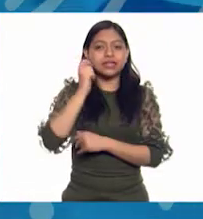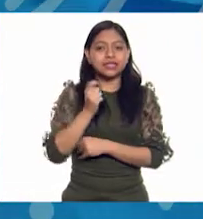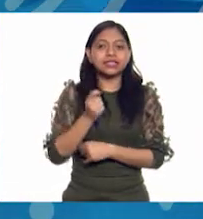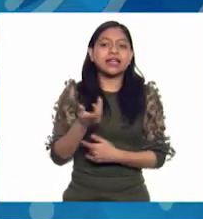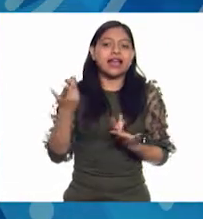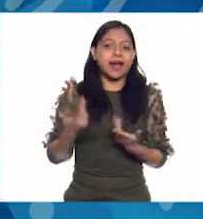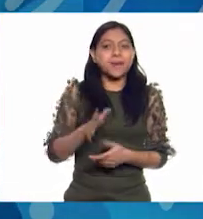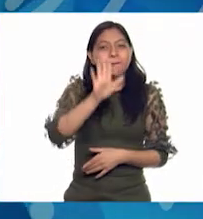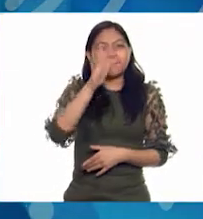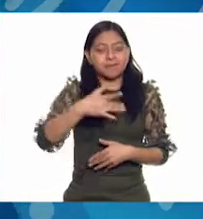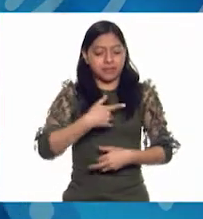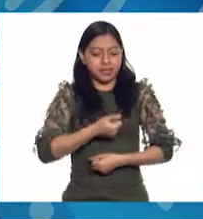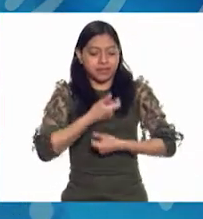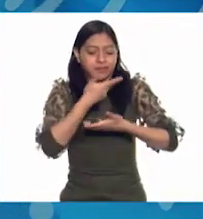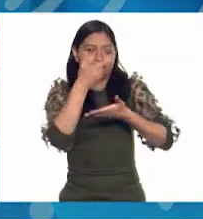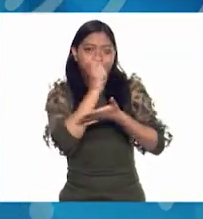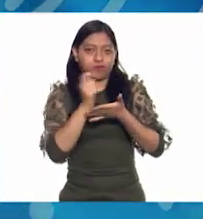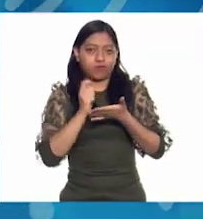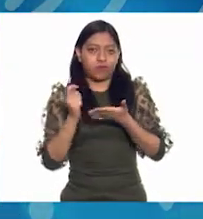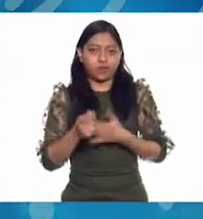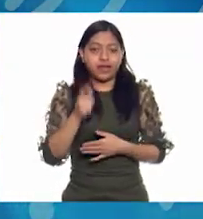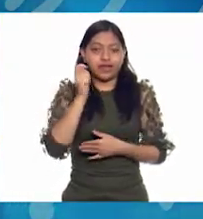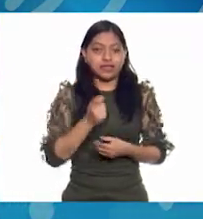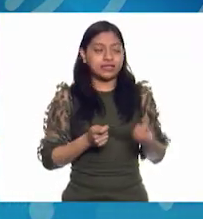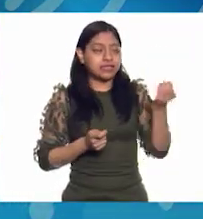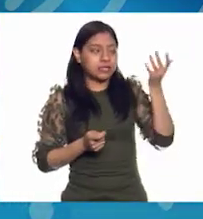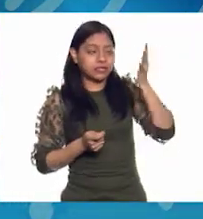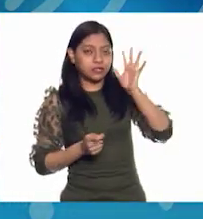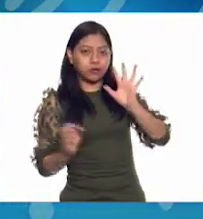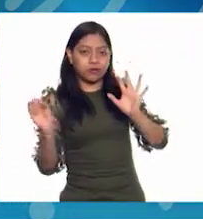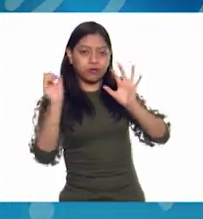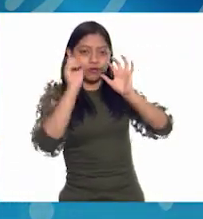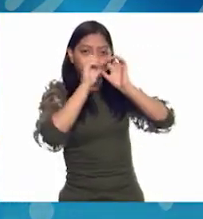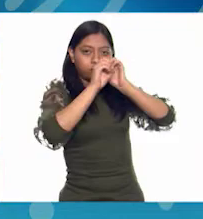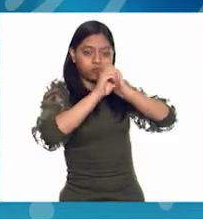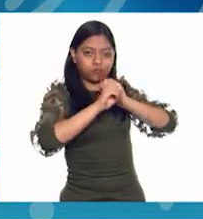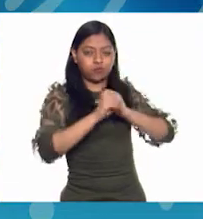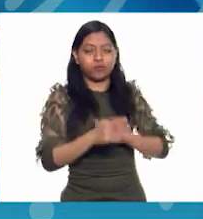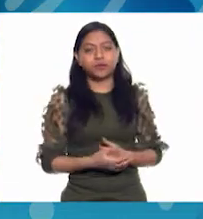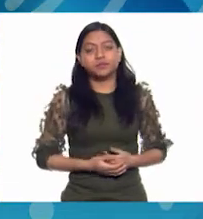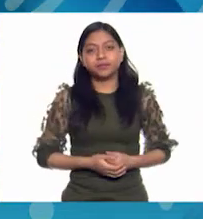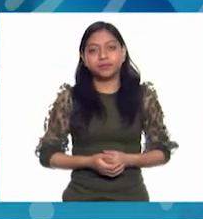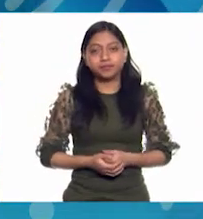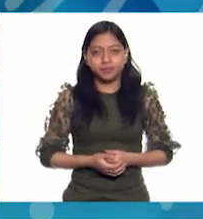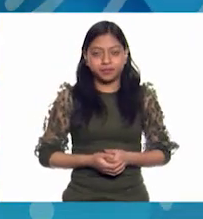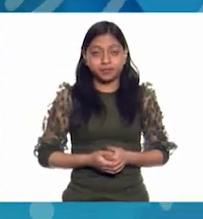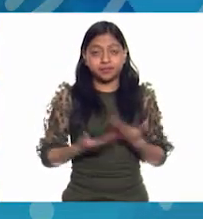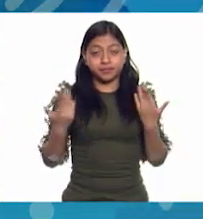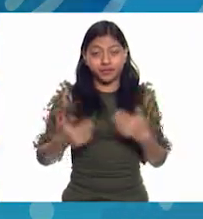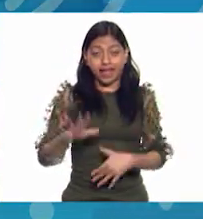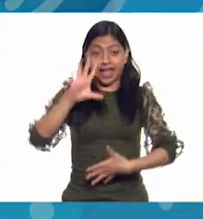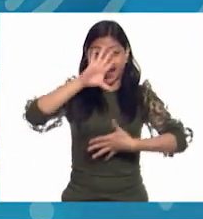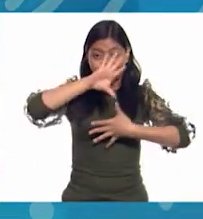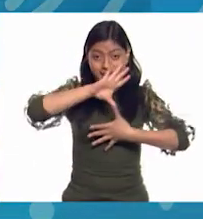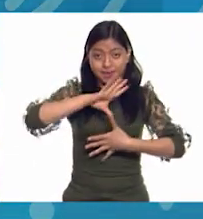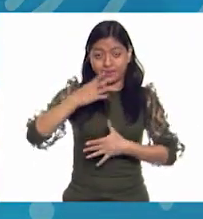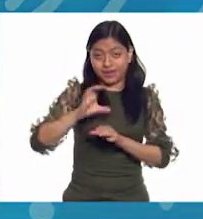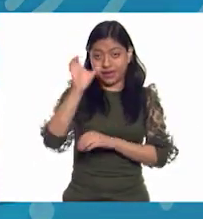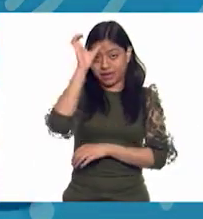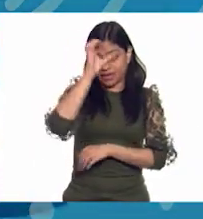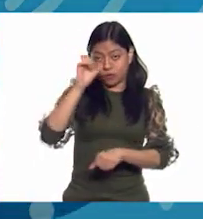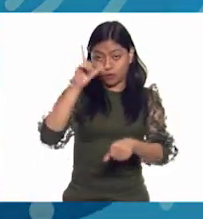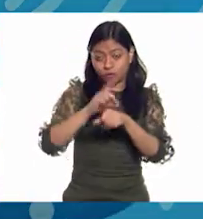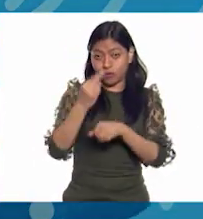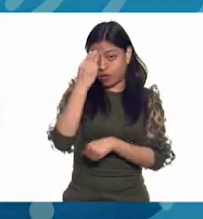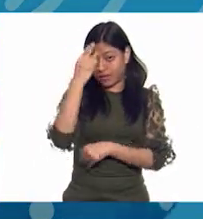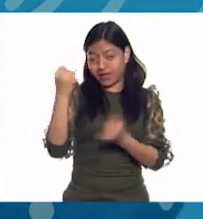descripción poética de lo que conocemos como corona solar, solo visible durante los eclipses. En América, la cultura maya y